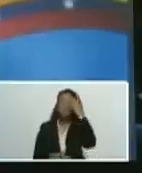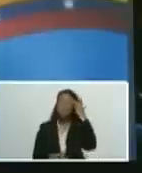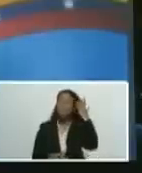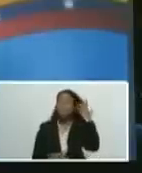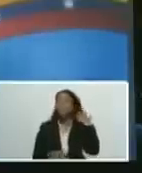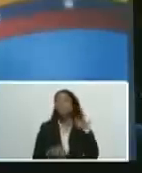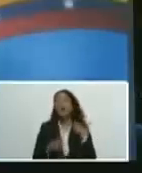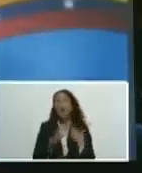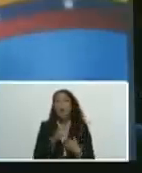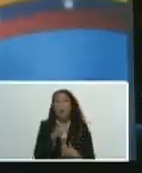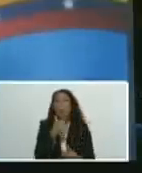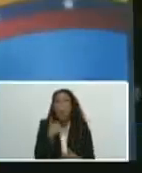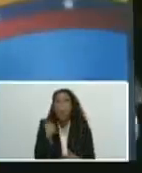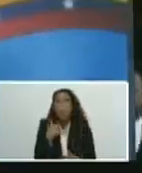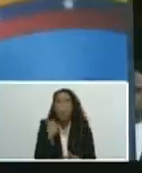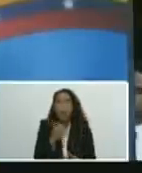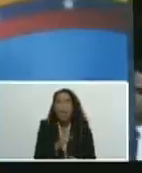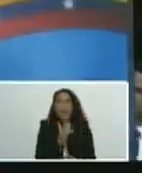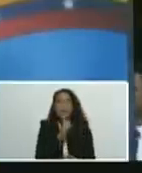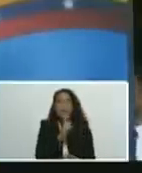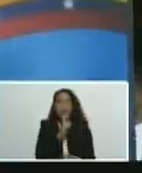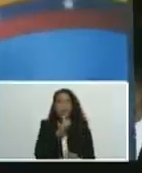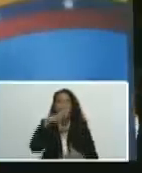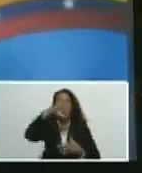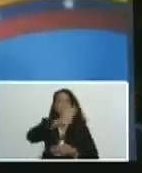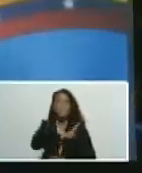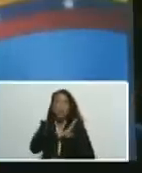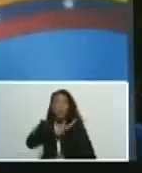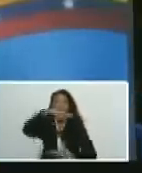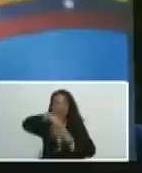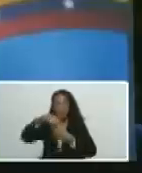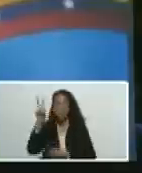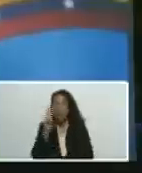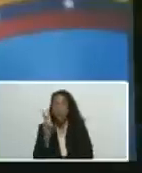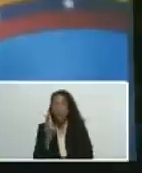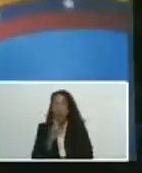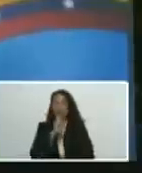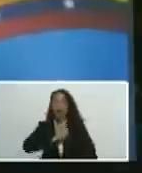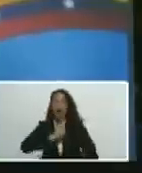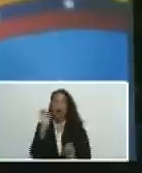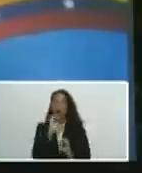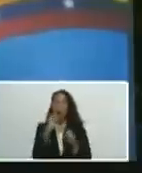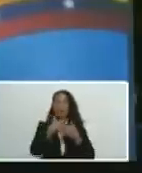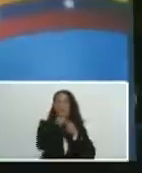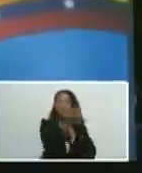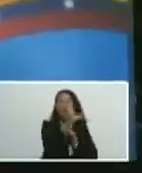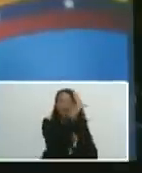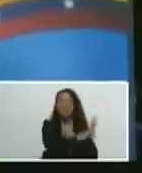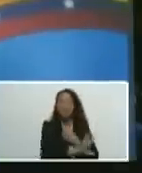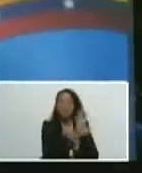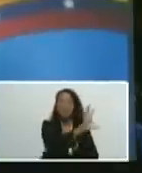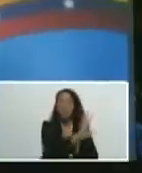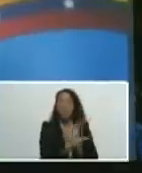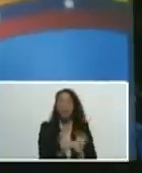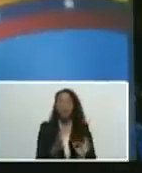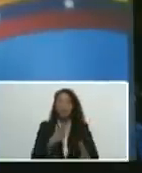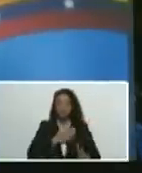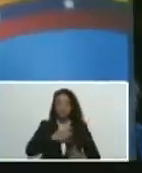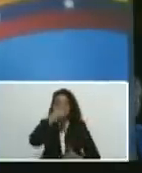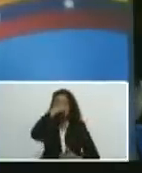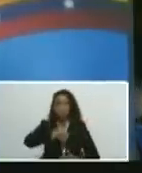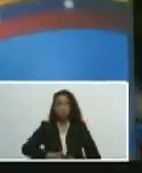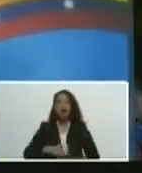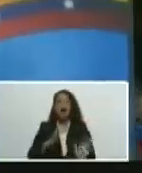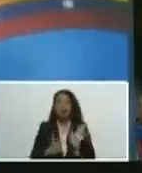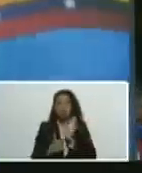Ante cualquier amenaza interna o externa que ose atentar contra nuestra libertad y soberanía,